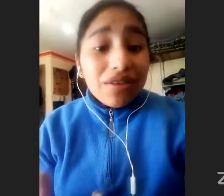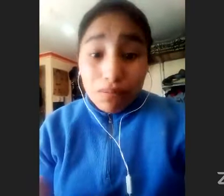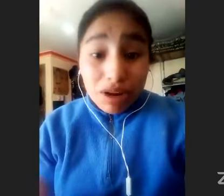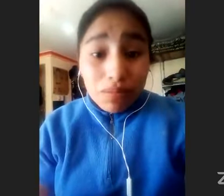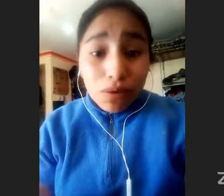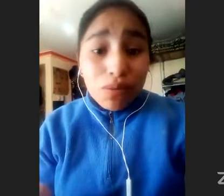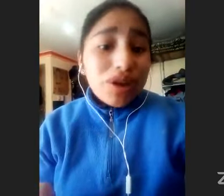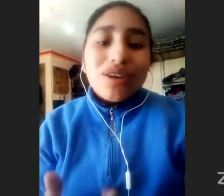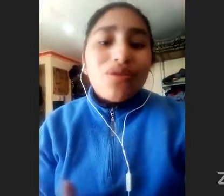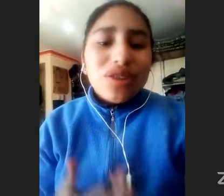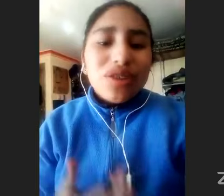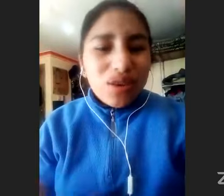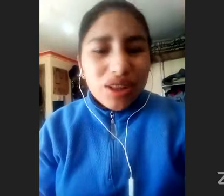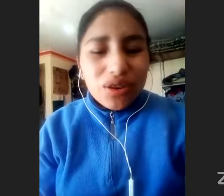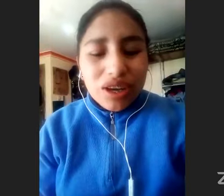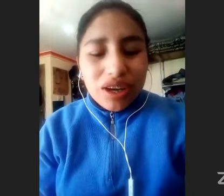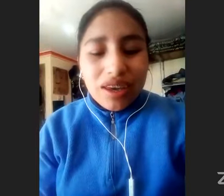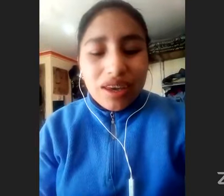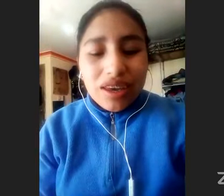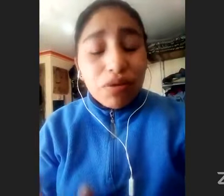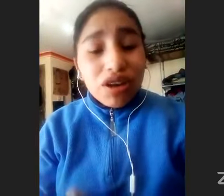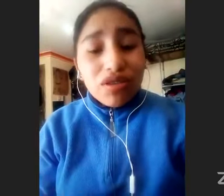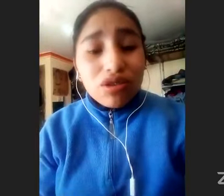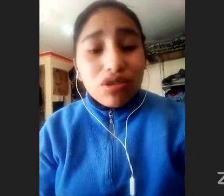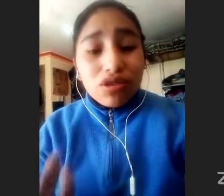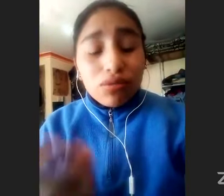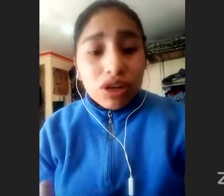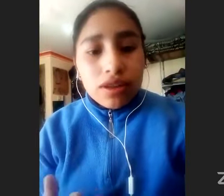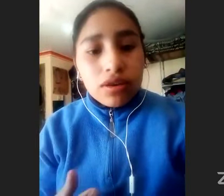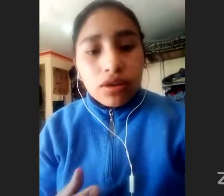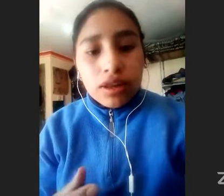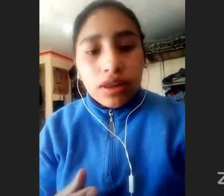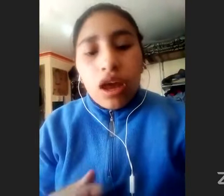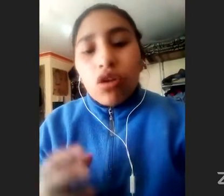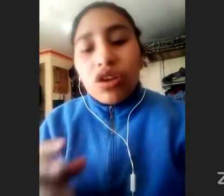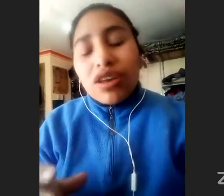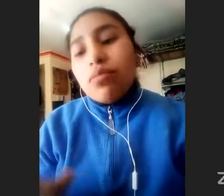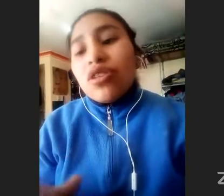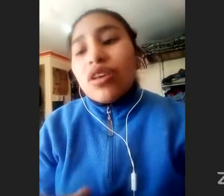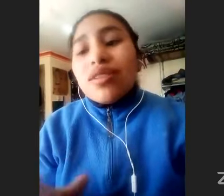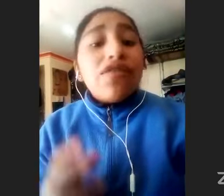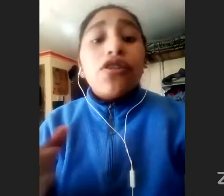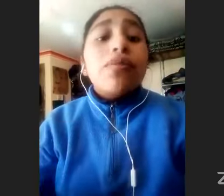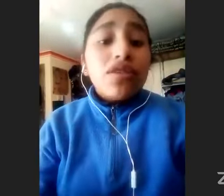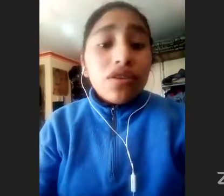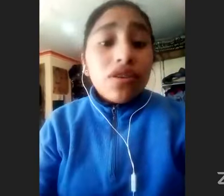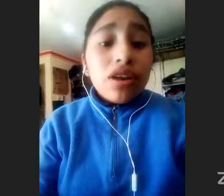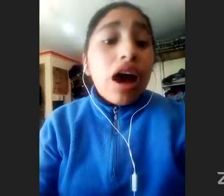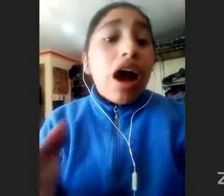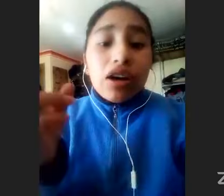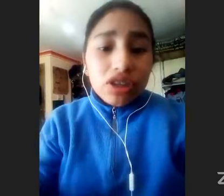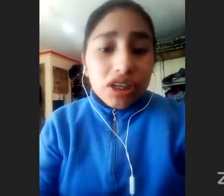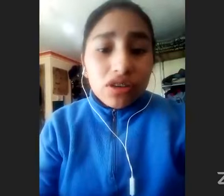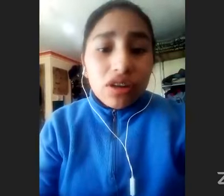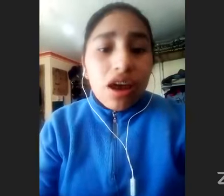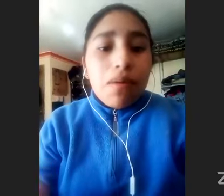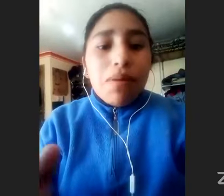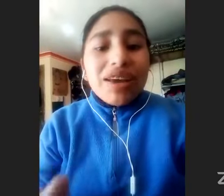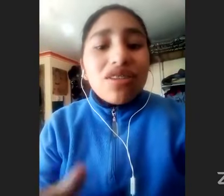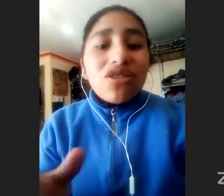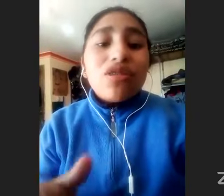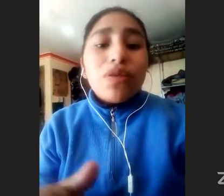en el público o sea nuestra oratoria y por eso nosotros como organizaciones lo que hacemos es dar formación a los chicos